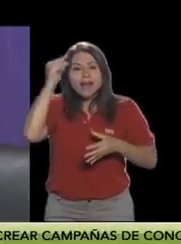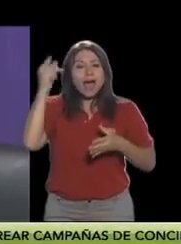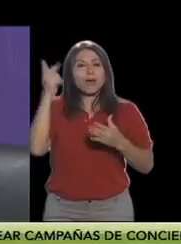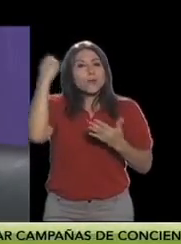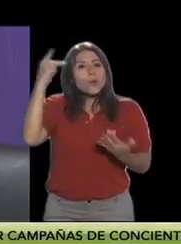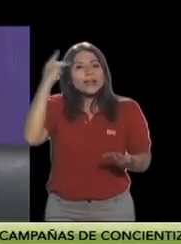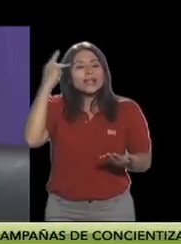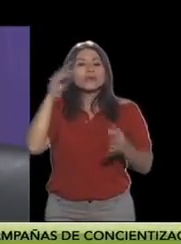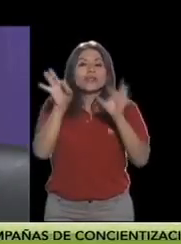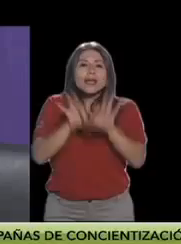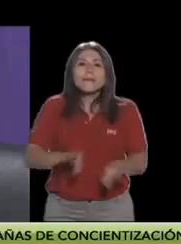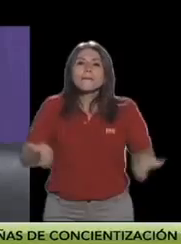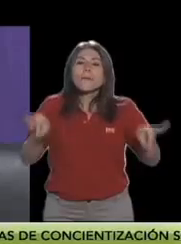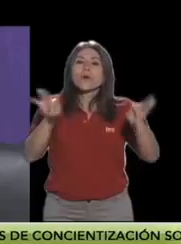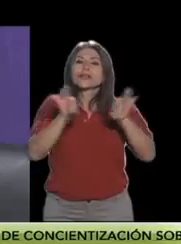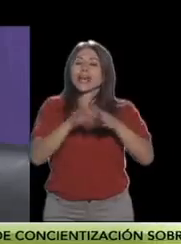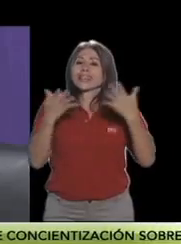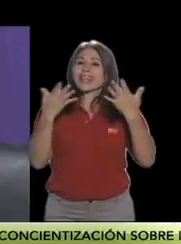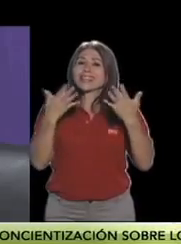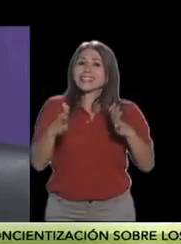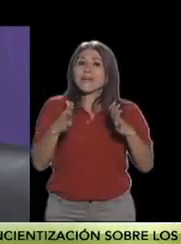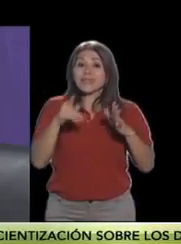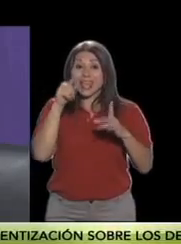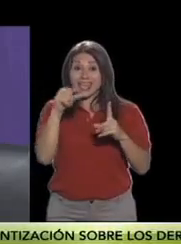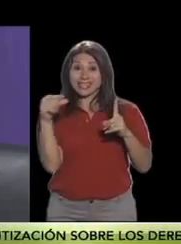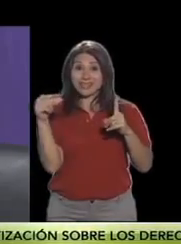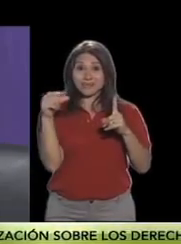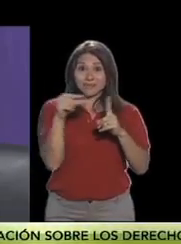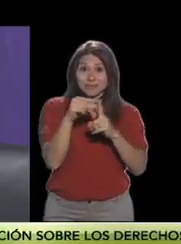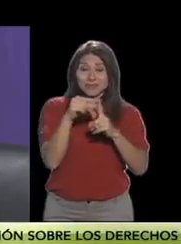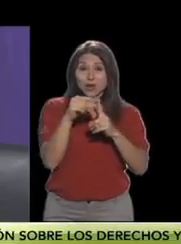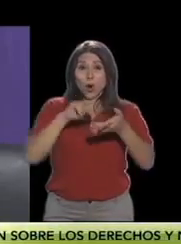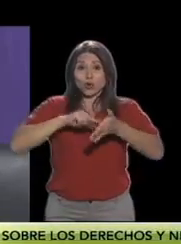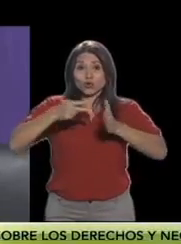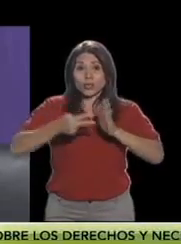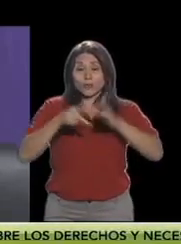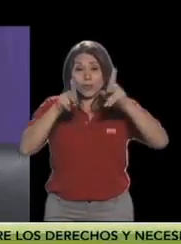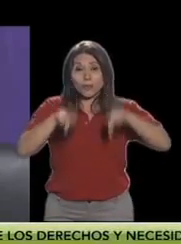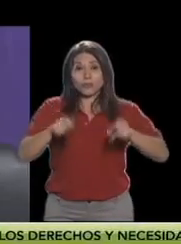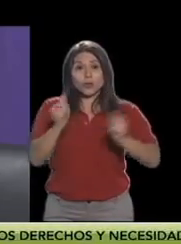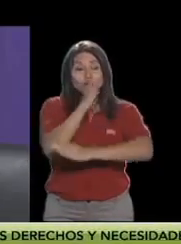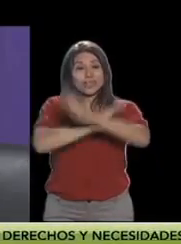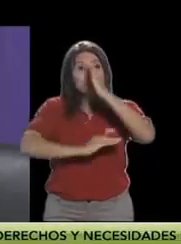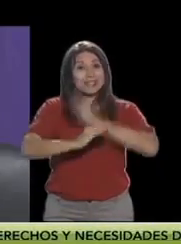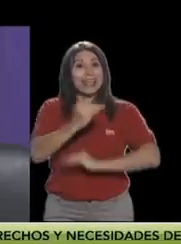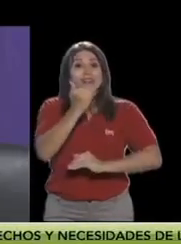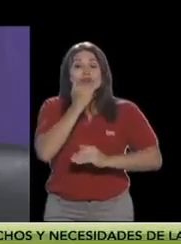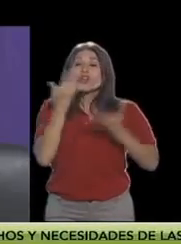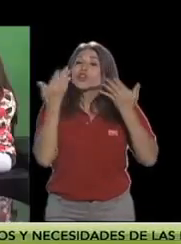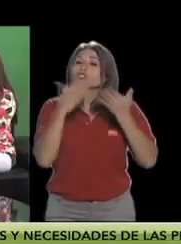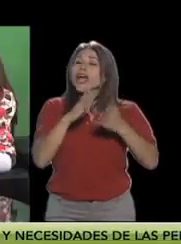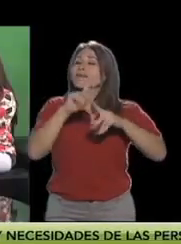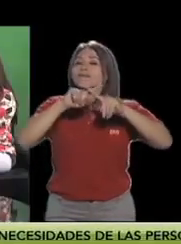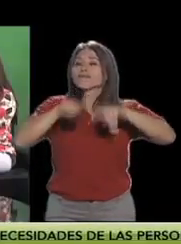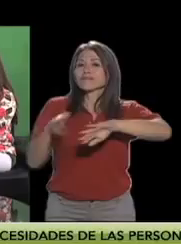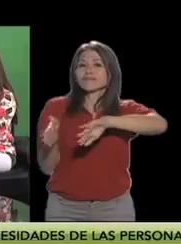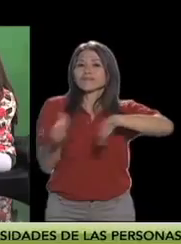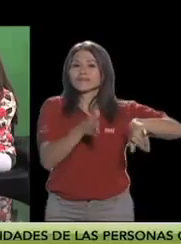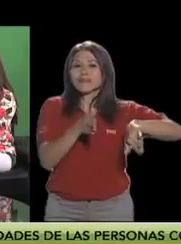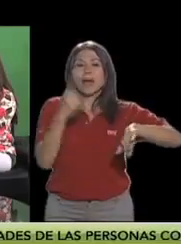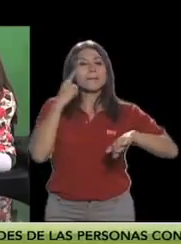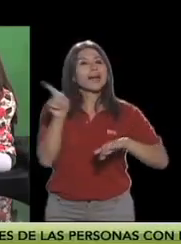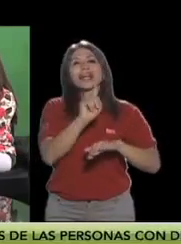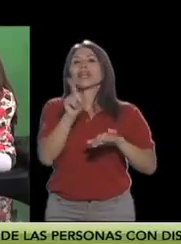eliminar este concepto erróneo de la población con discapacidad, para que ya no tengamos el problema de que, bueno,